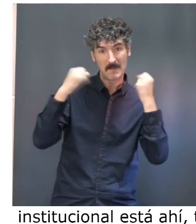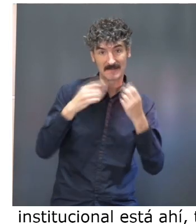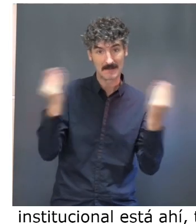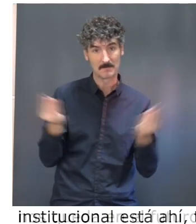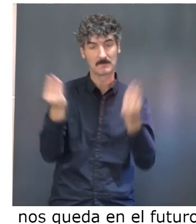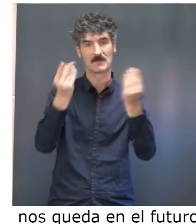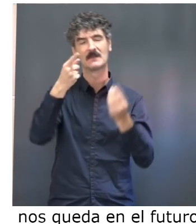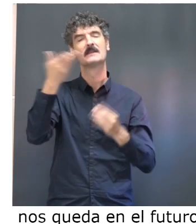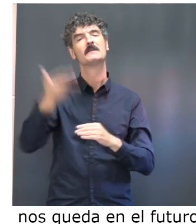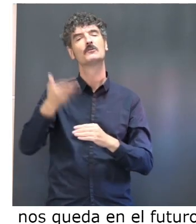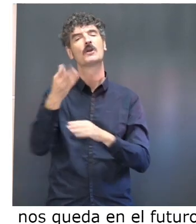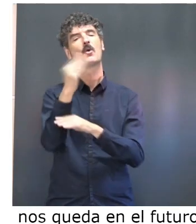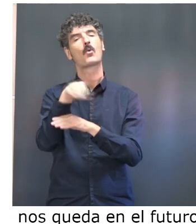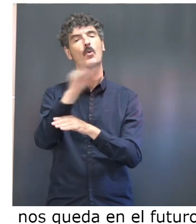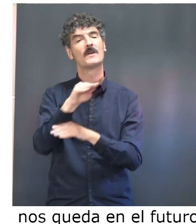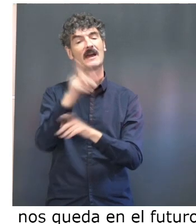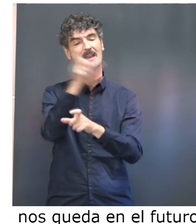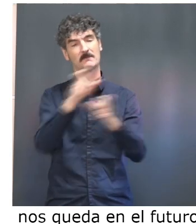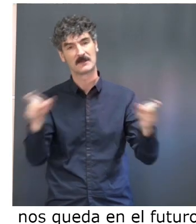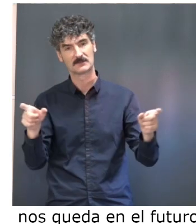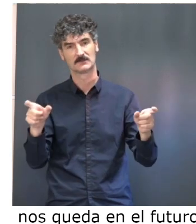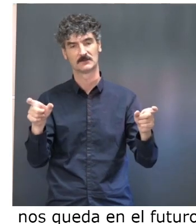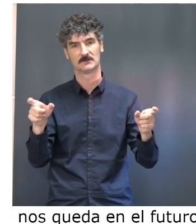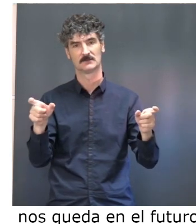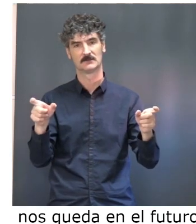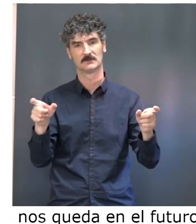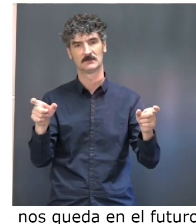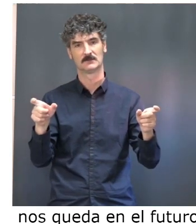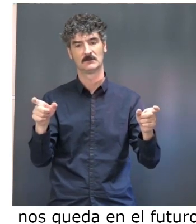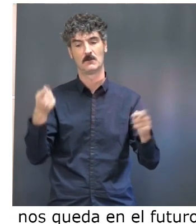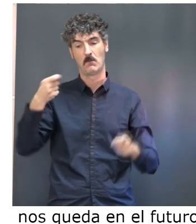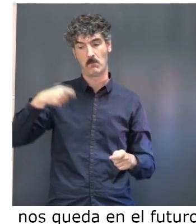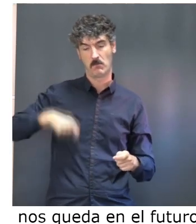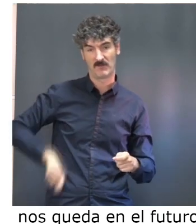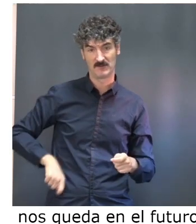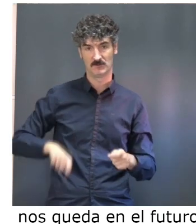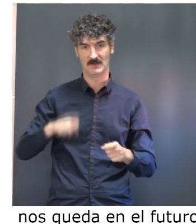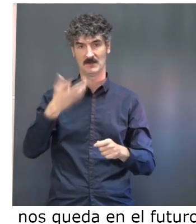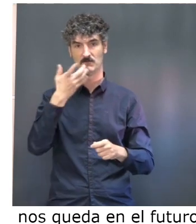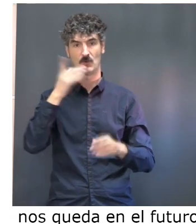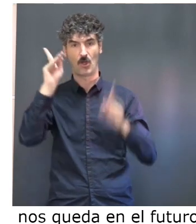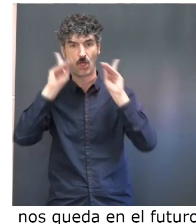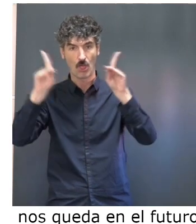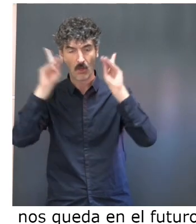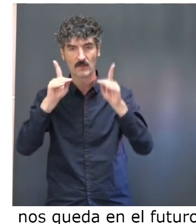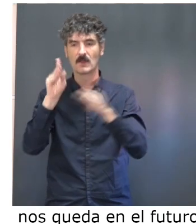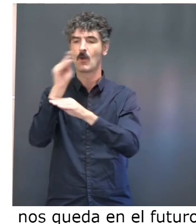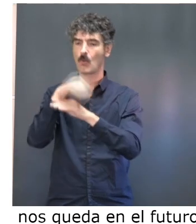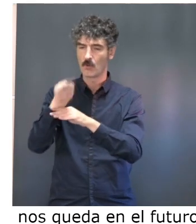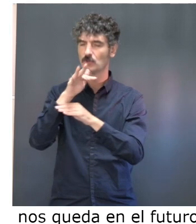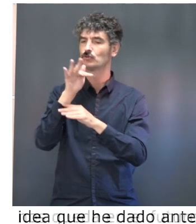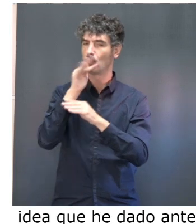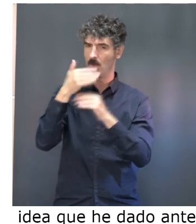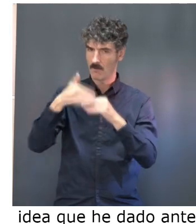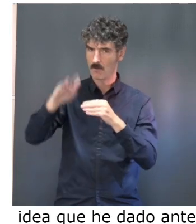muy importante cuidar a la población de profesionales en activo, de docentes en activo de hoy en día, que todavía les quedan a